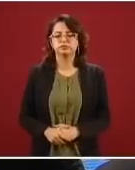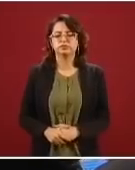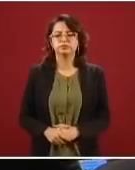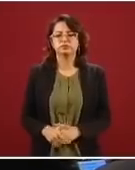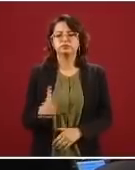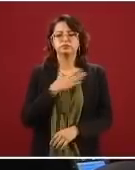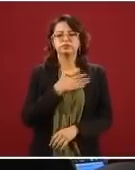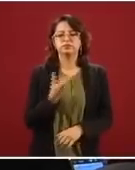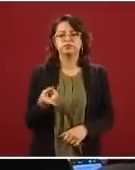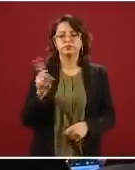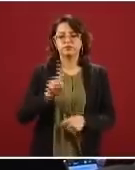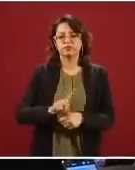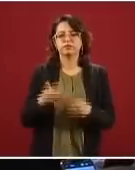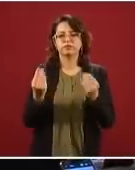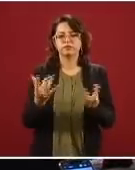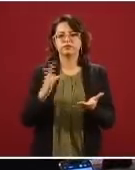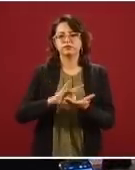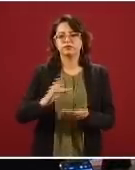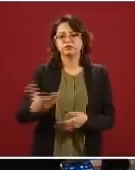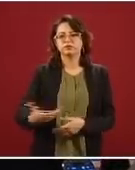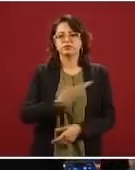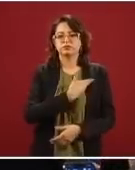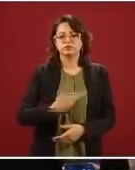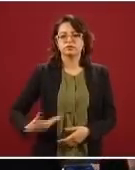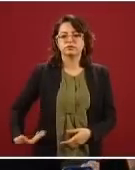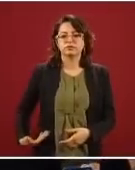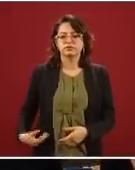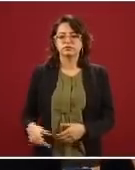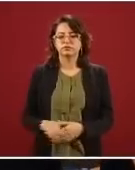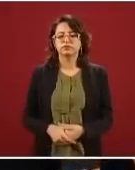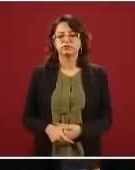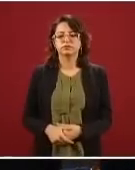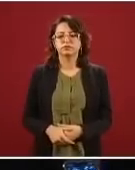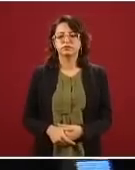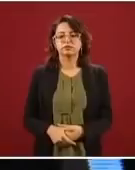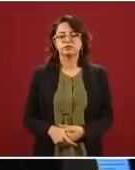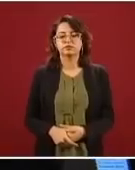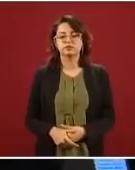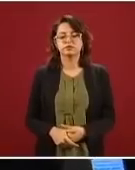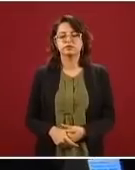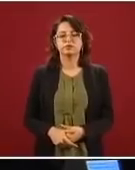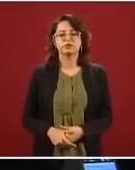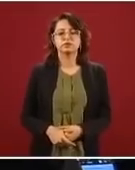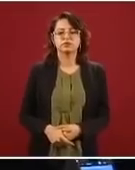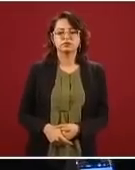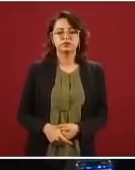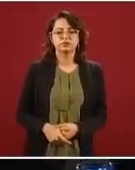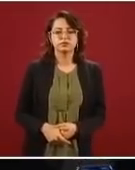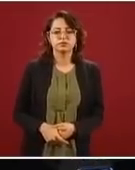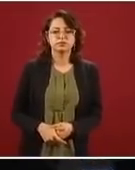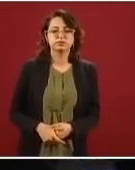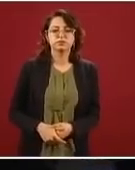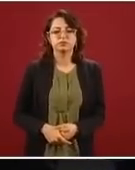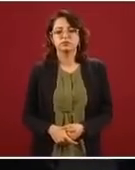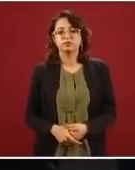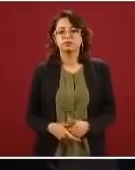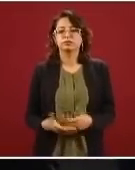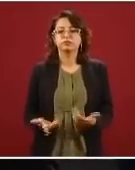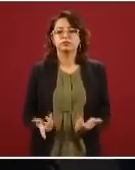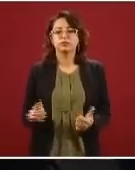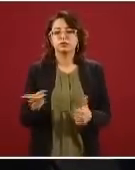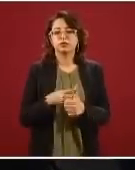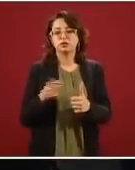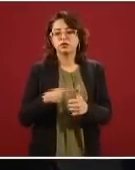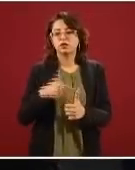Muy buenos días. Muchas gracias, señor presidente. En primer lugar, quisiera recalcar que gracias a la visión del señor